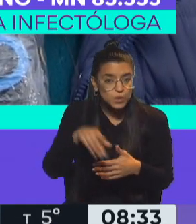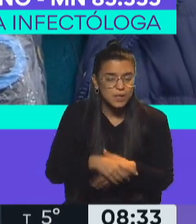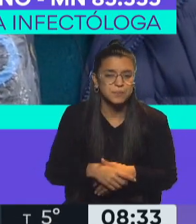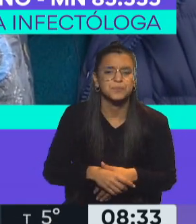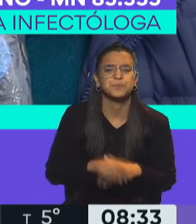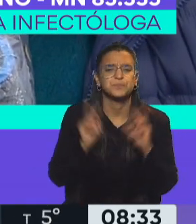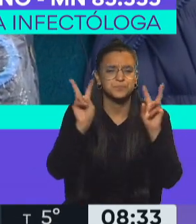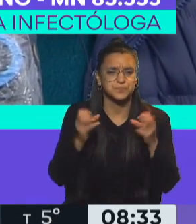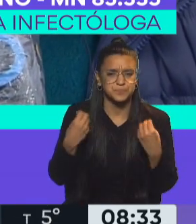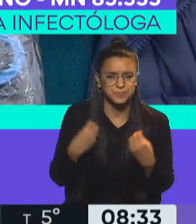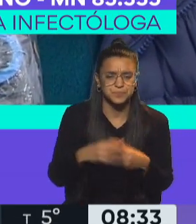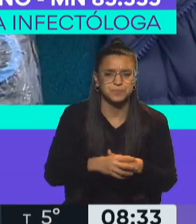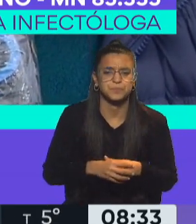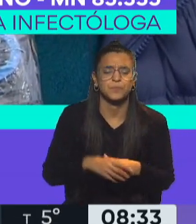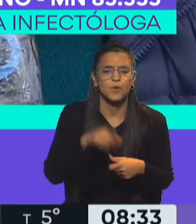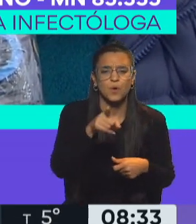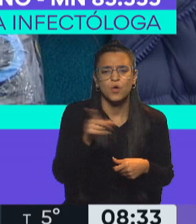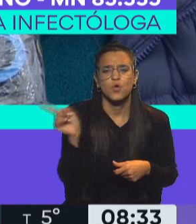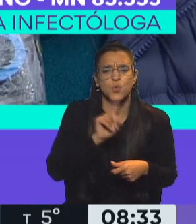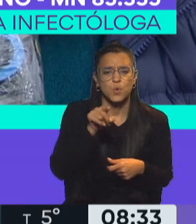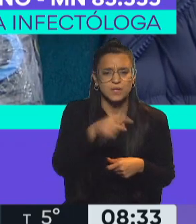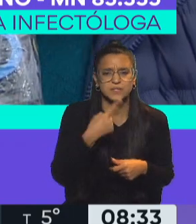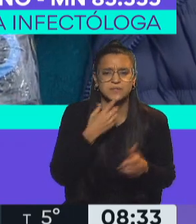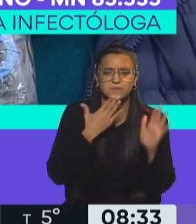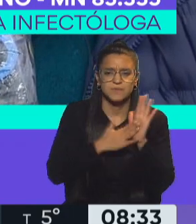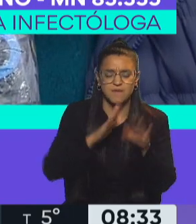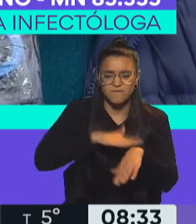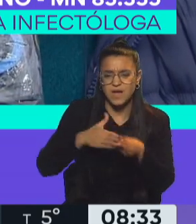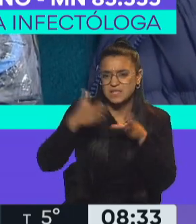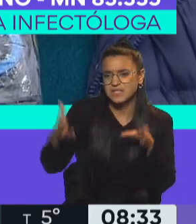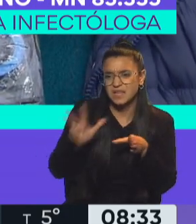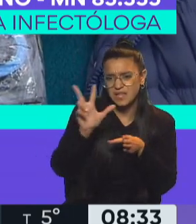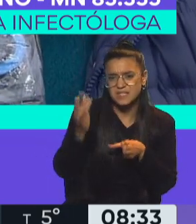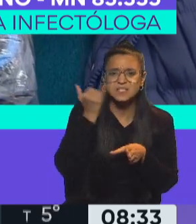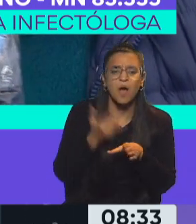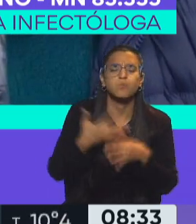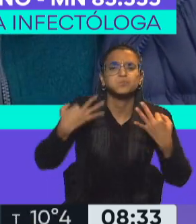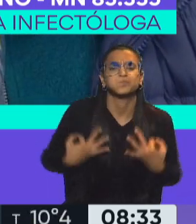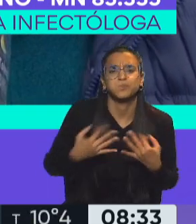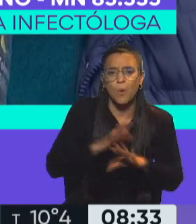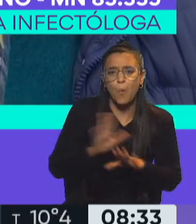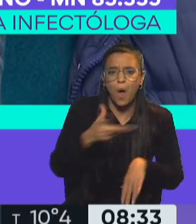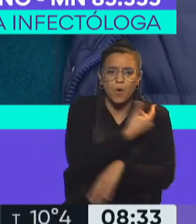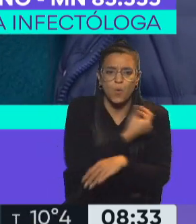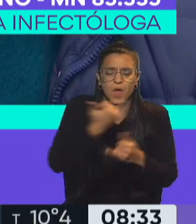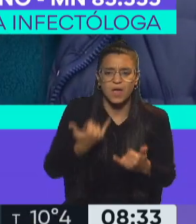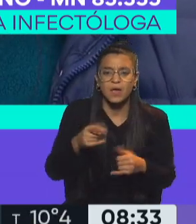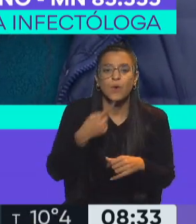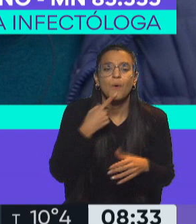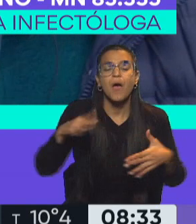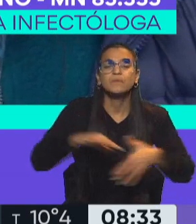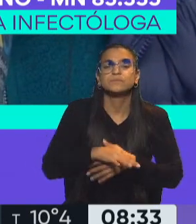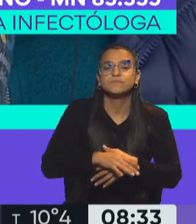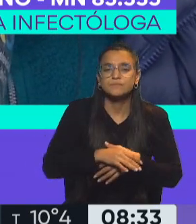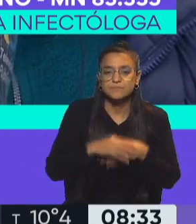tema es, sencillamente, vos no es que estás haciendo estudios fase 3, que eso ya los cumplieron las vacunas. Lo que vas a ver es la